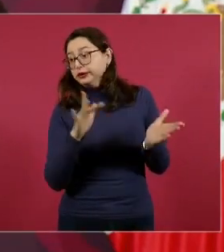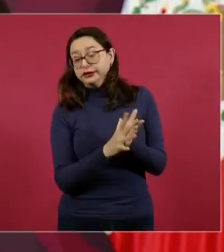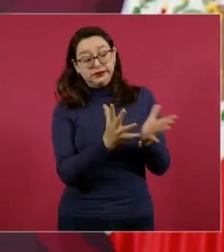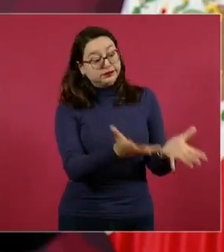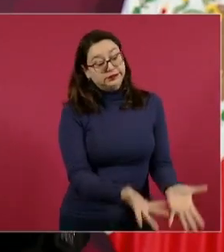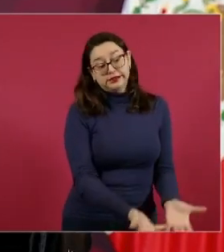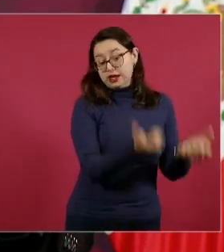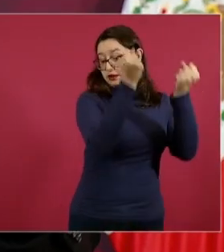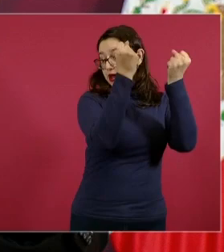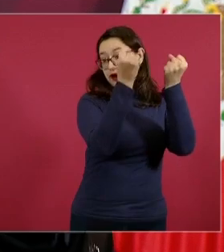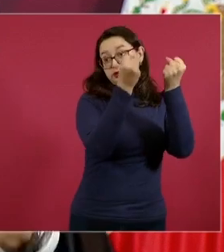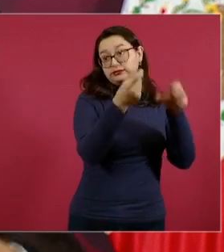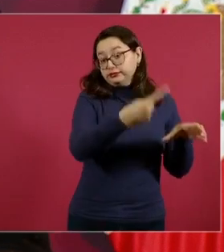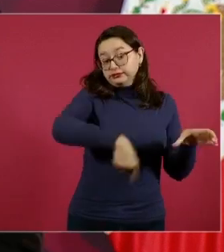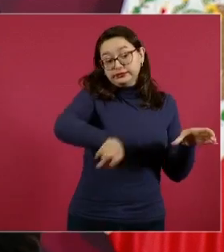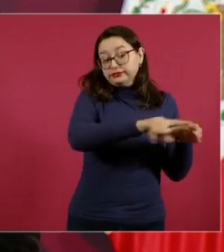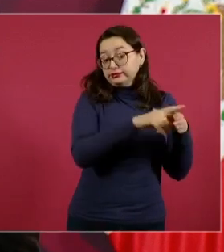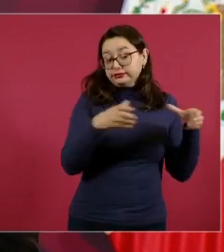Rescatar